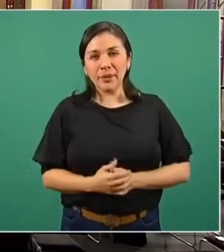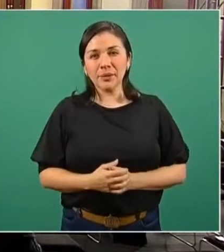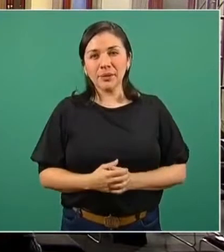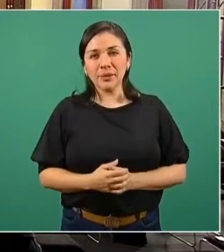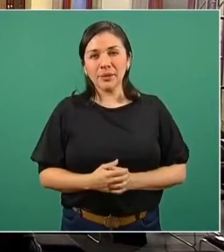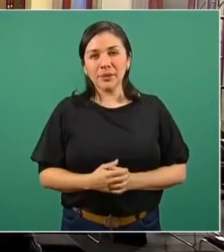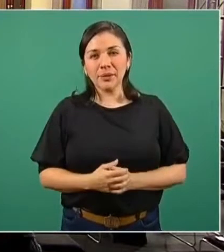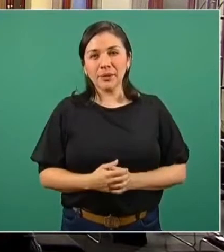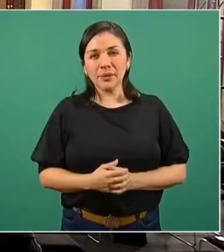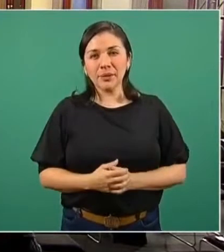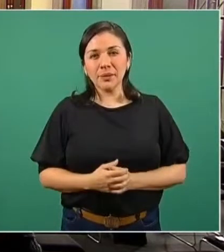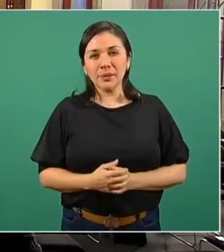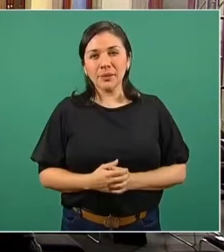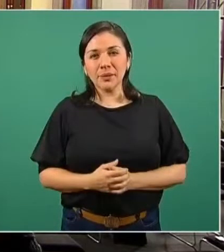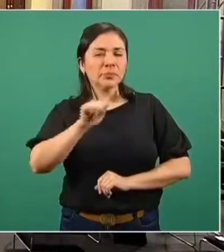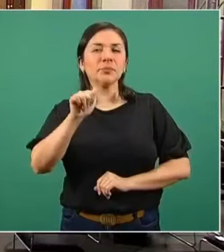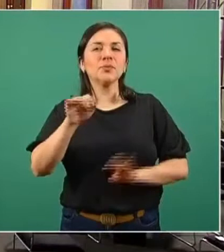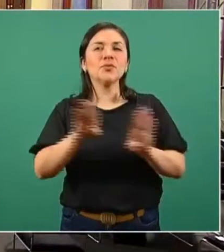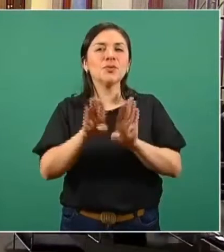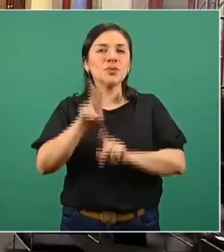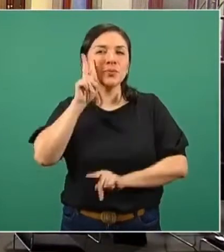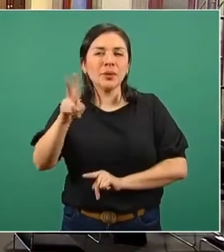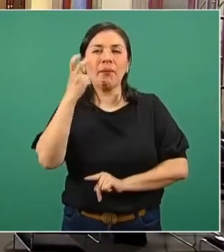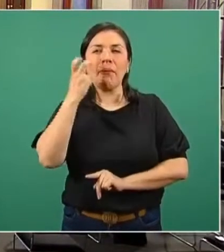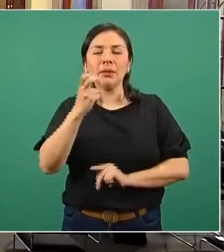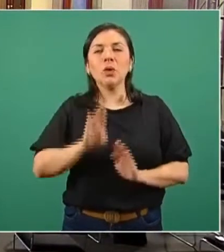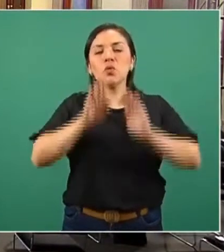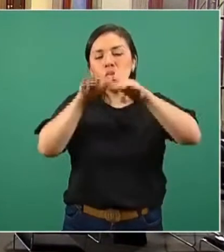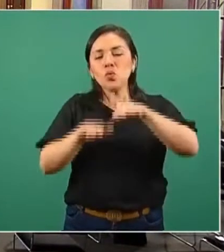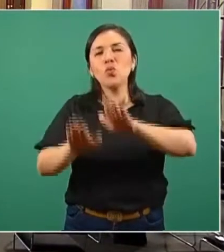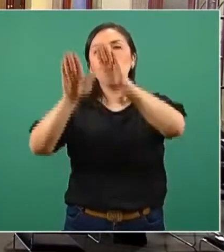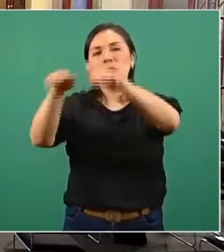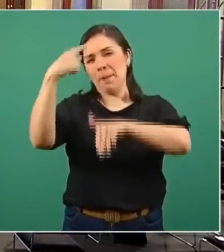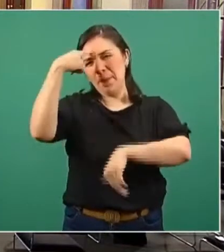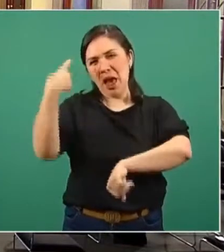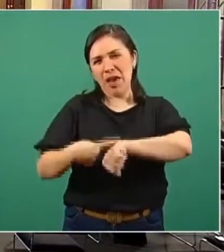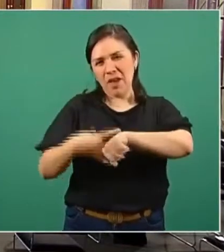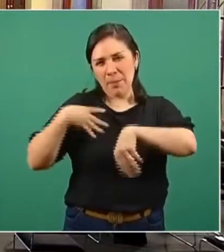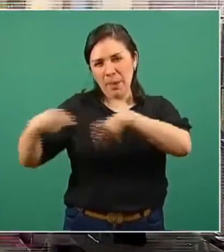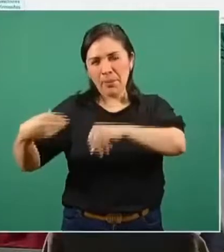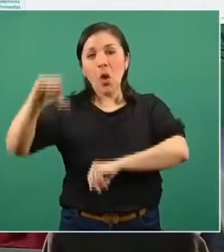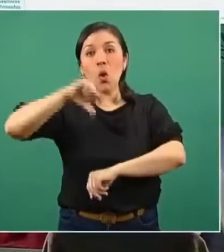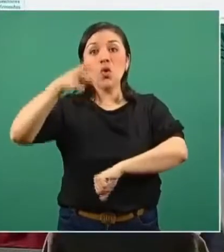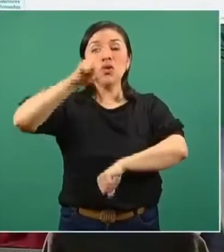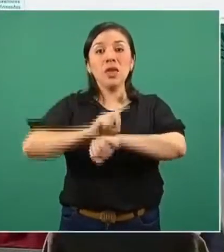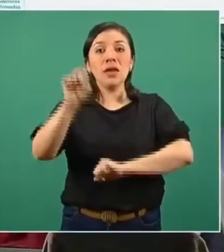como siempre con esta curva epidémica. Hoy, sábado